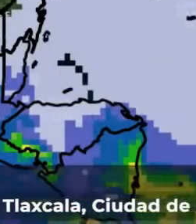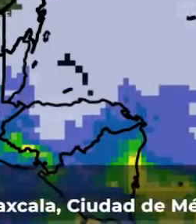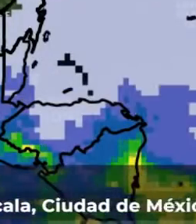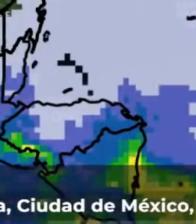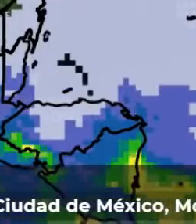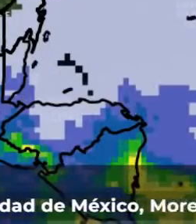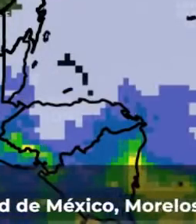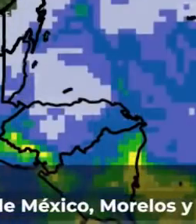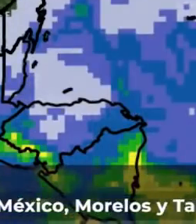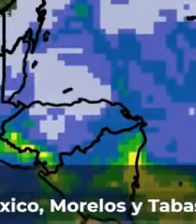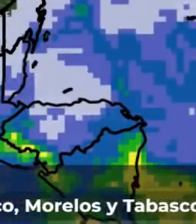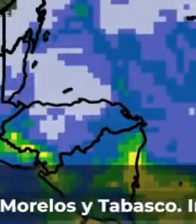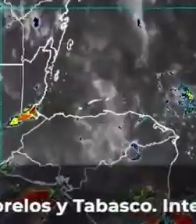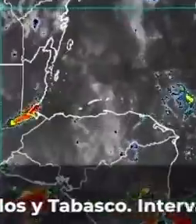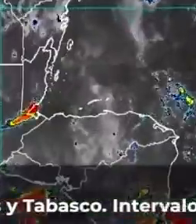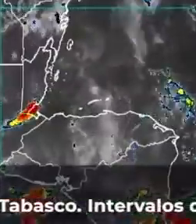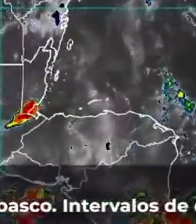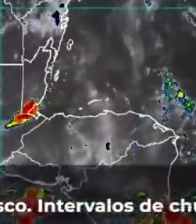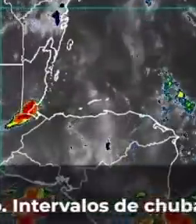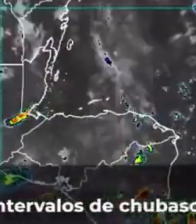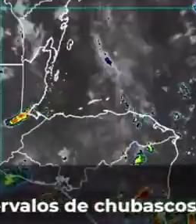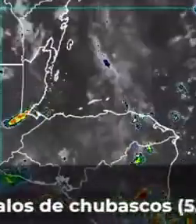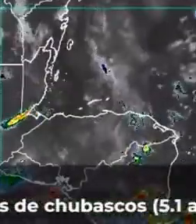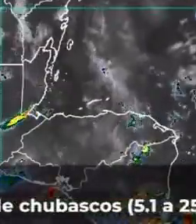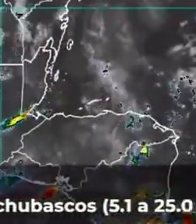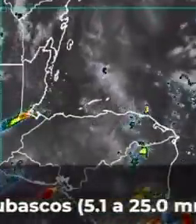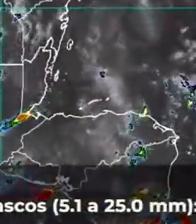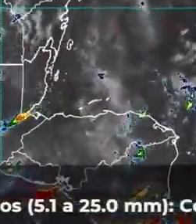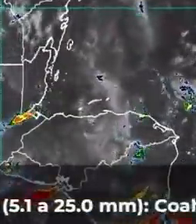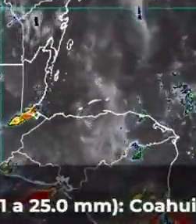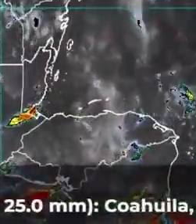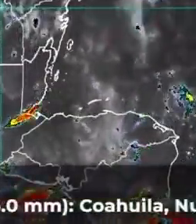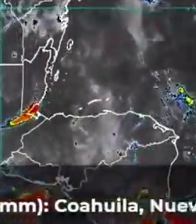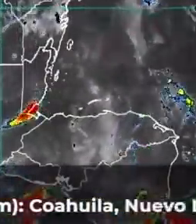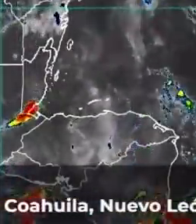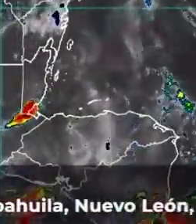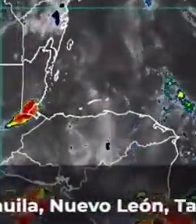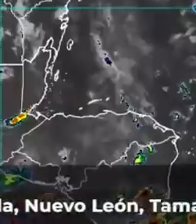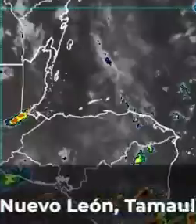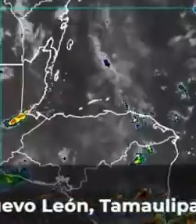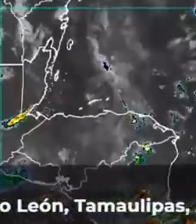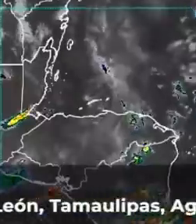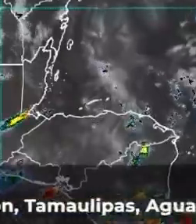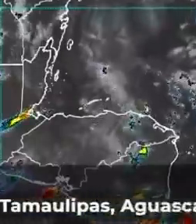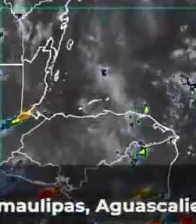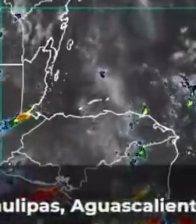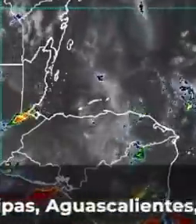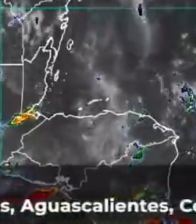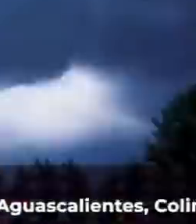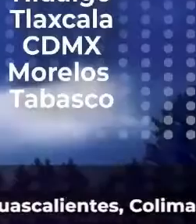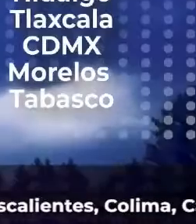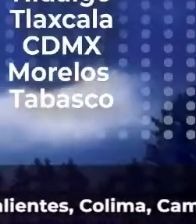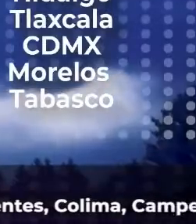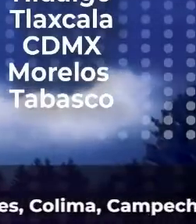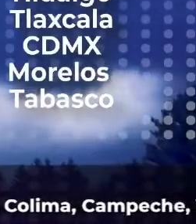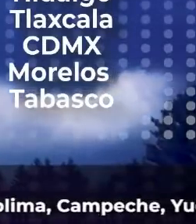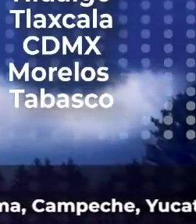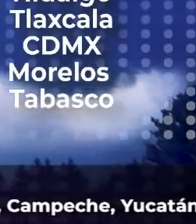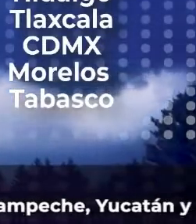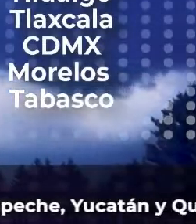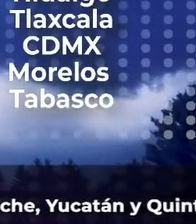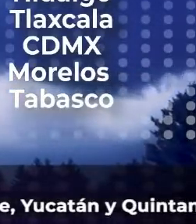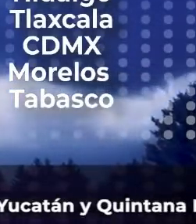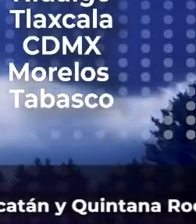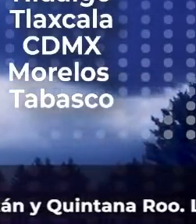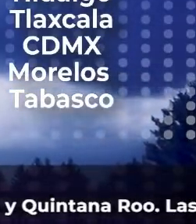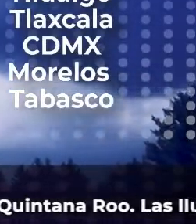nacional. Mientras tanto, canales de baja presión y la entrada de humedad proveniente de ambos océanos provocarán lluvias con tormentas